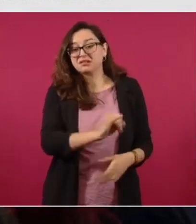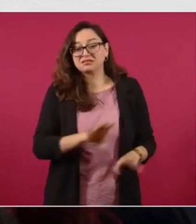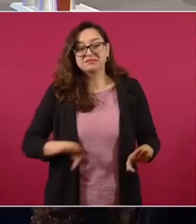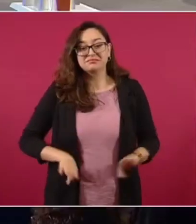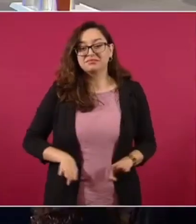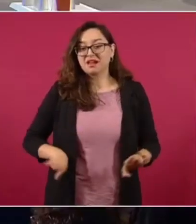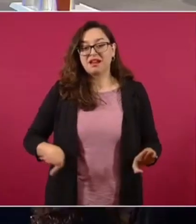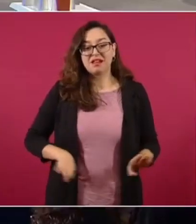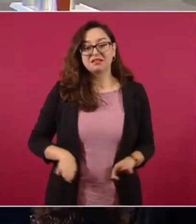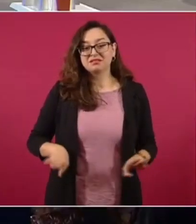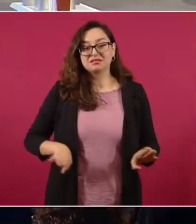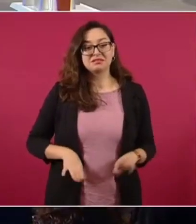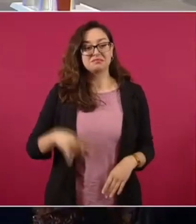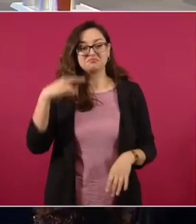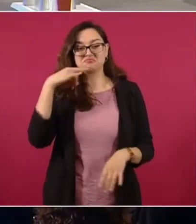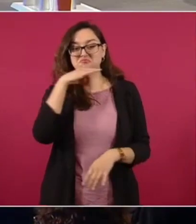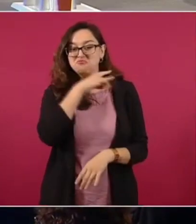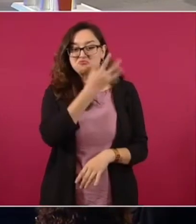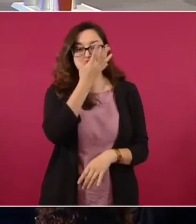los conservadores.